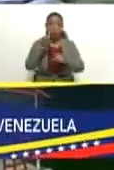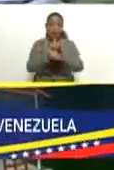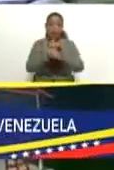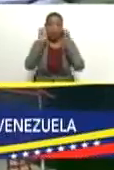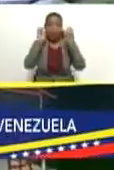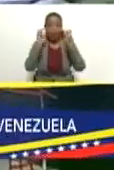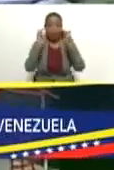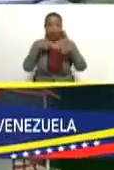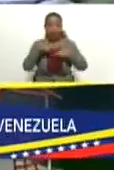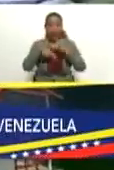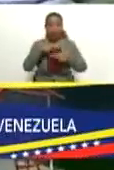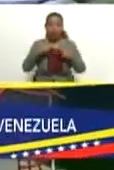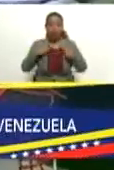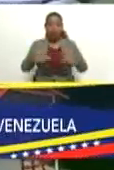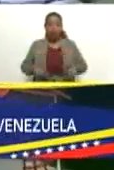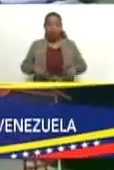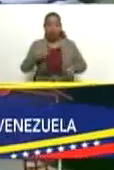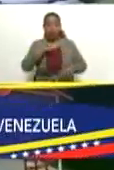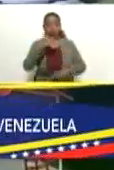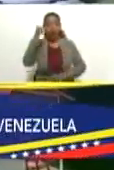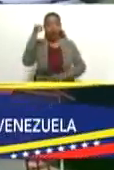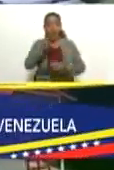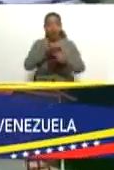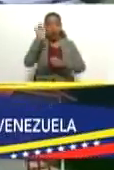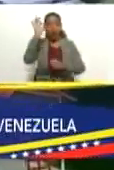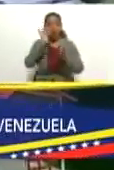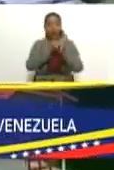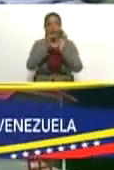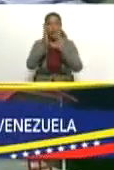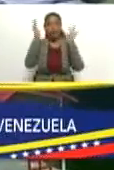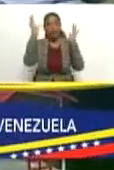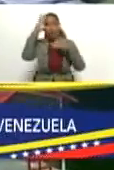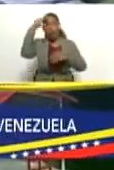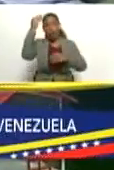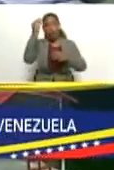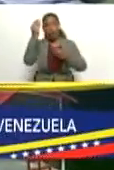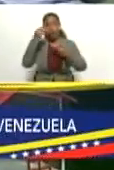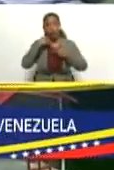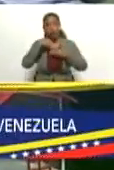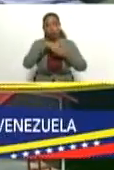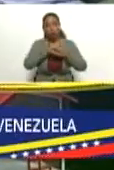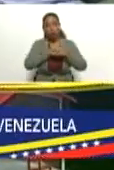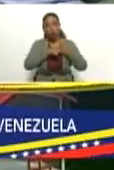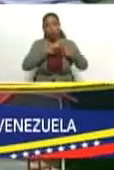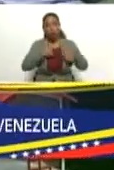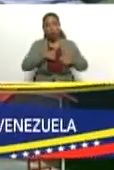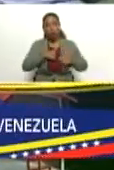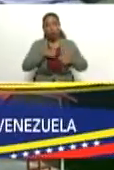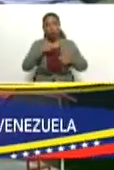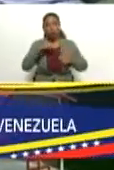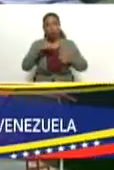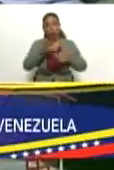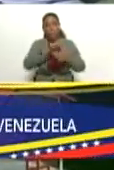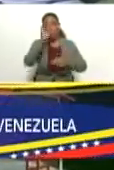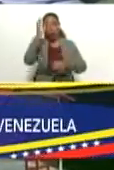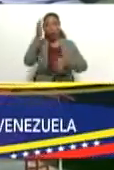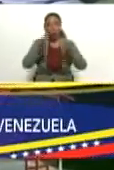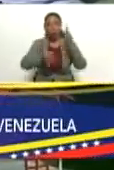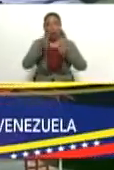humanista. Porque llevamos el espíritu de Cristo Redentor, llevamos el espíritu de la justicia, el espíritu de la